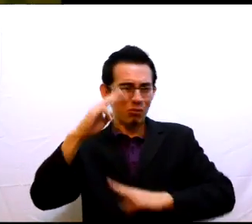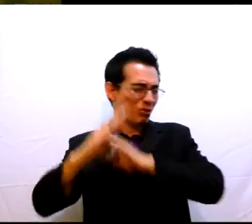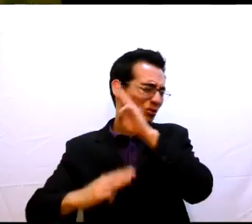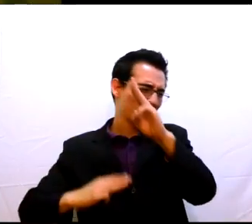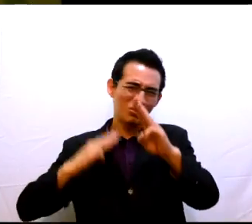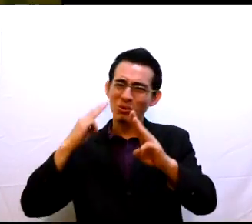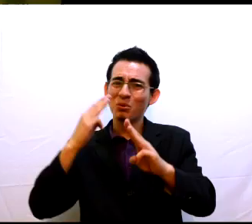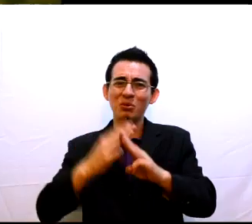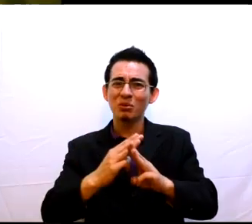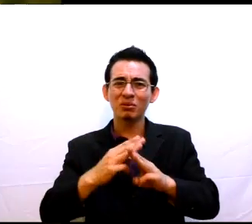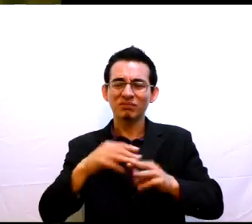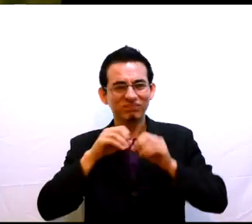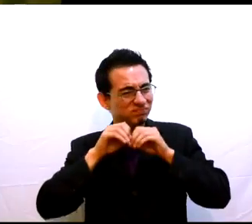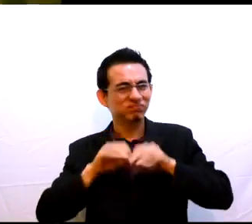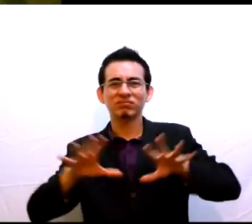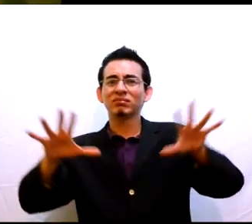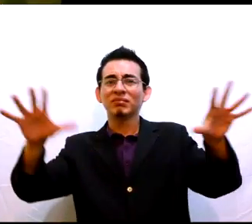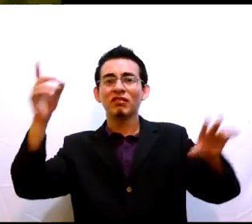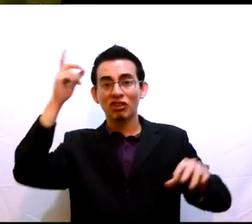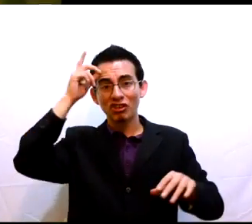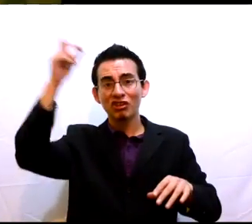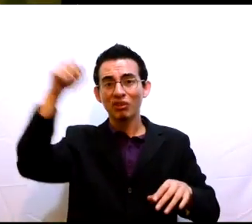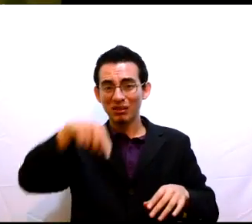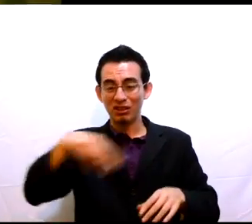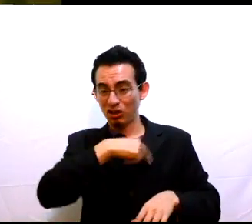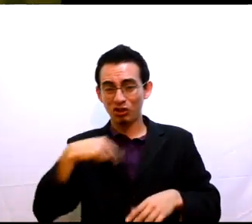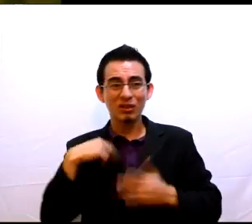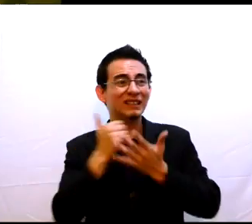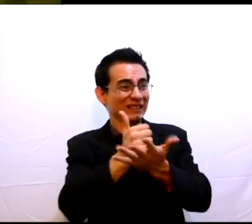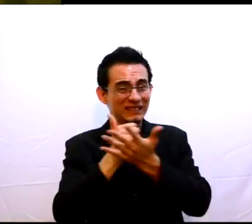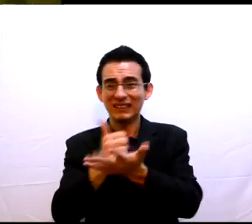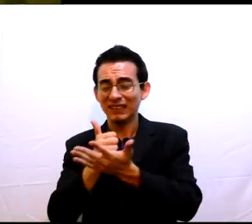eso hermano al señor se lo hace